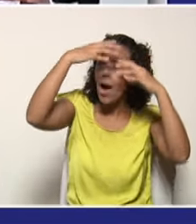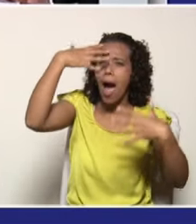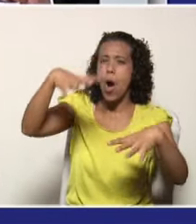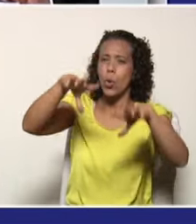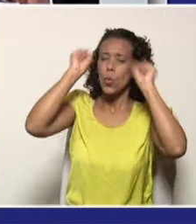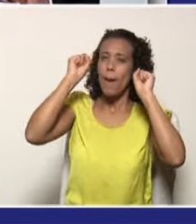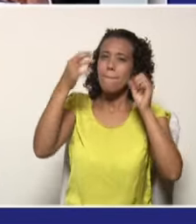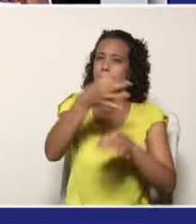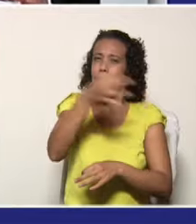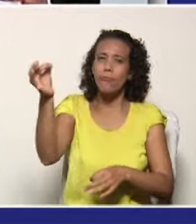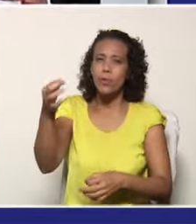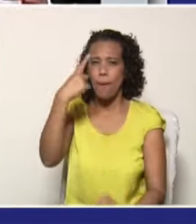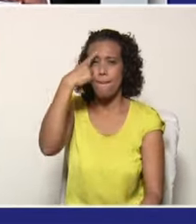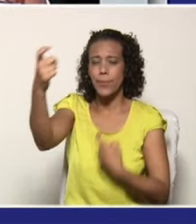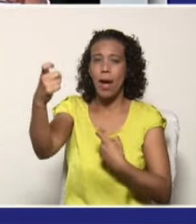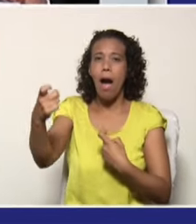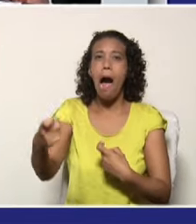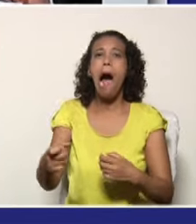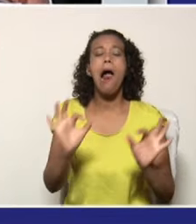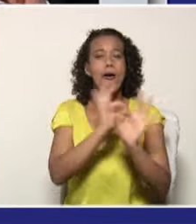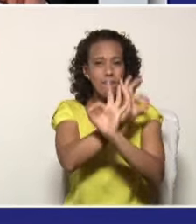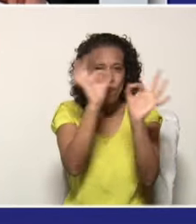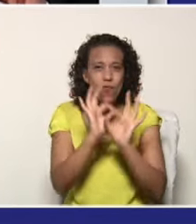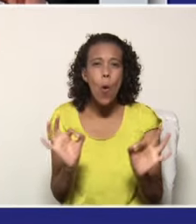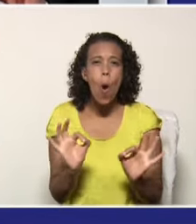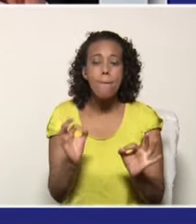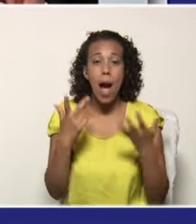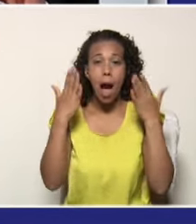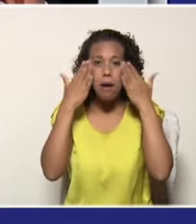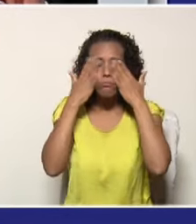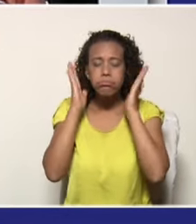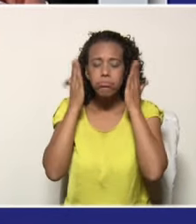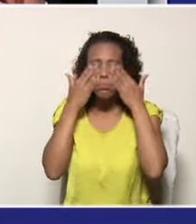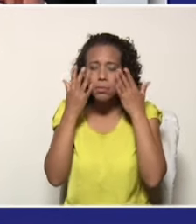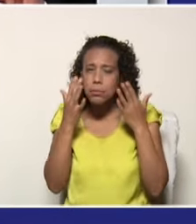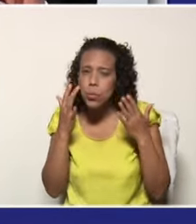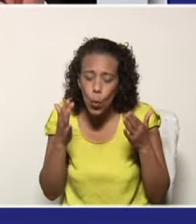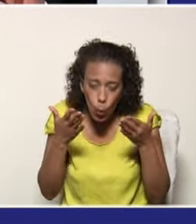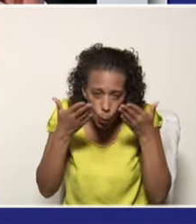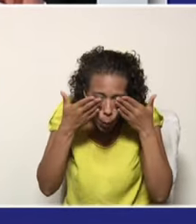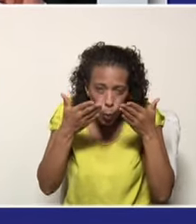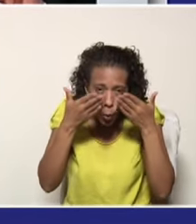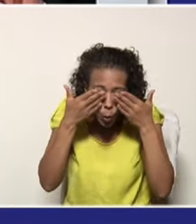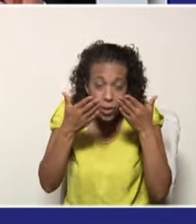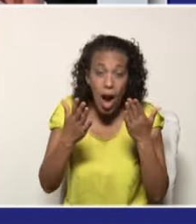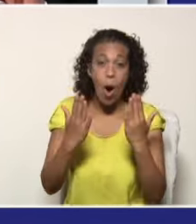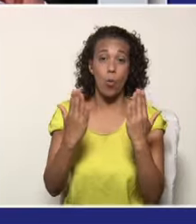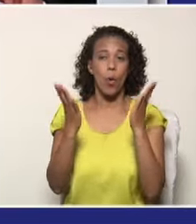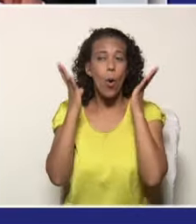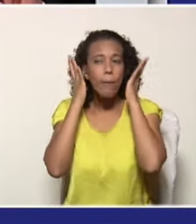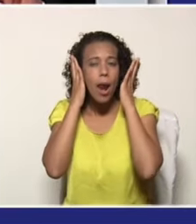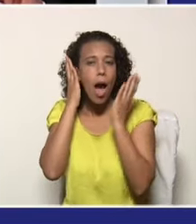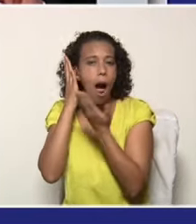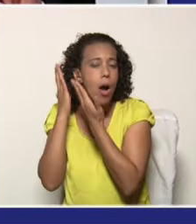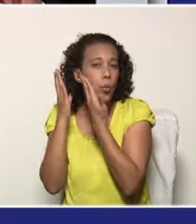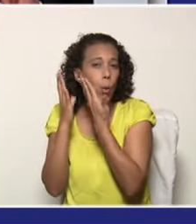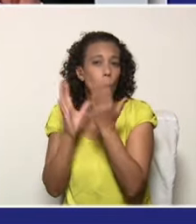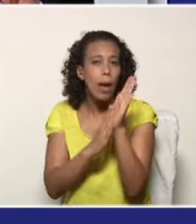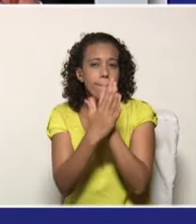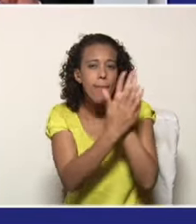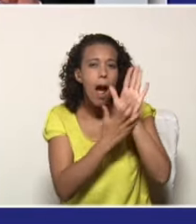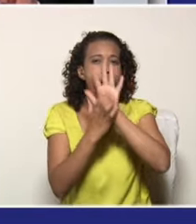ir acompañado con sus gestos naturales dentro de su campo visual, debajo de sus manos, la palabra escrita en la palma